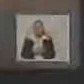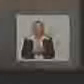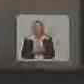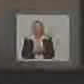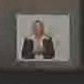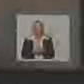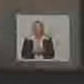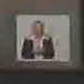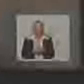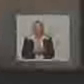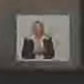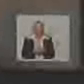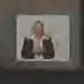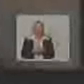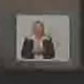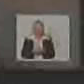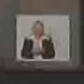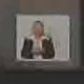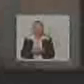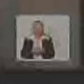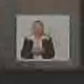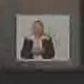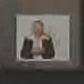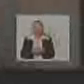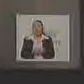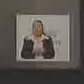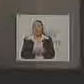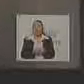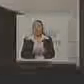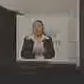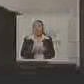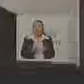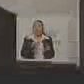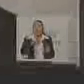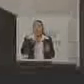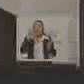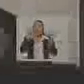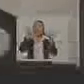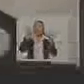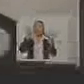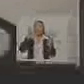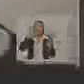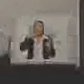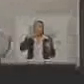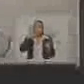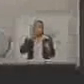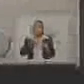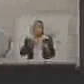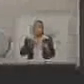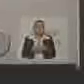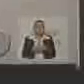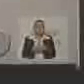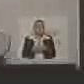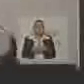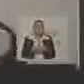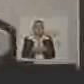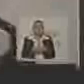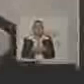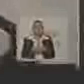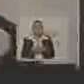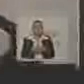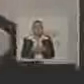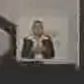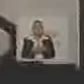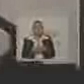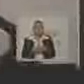Gracias. Su turno, candidato Germán de la Garza. Adelante. Perdón, nada más me siguen informando que cuando hablo no